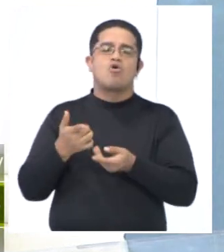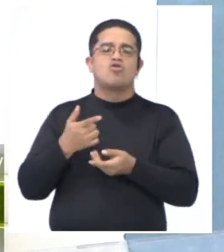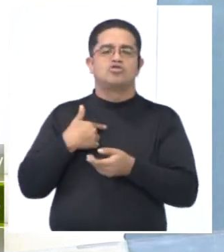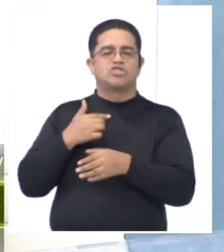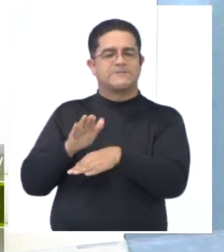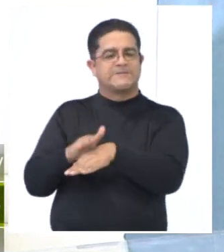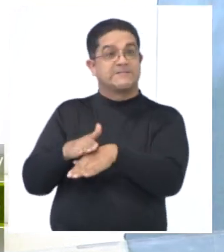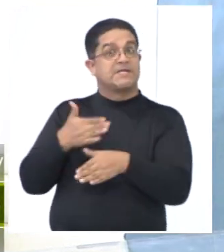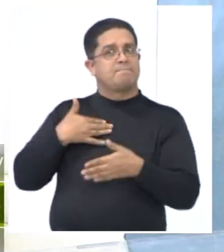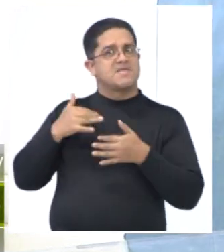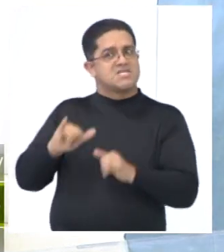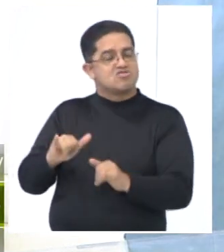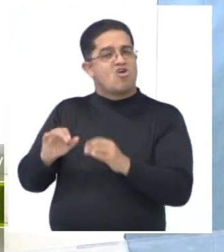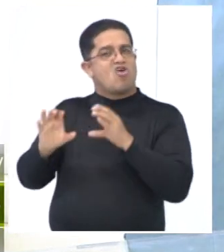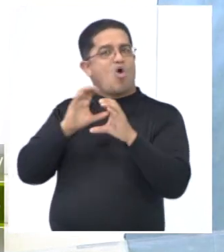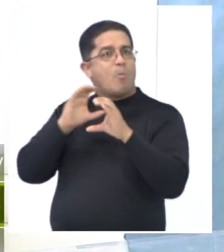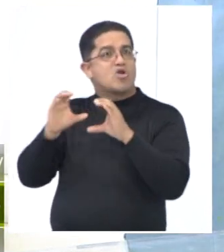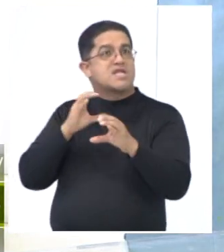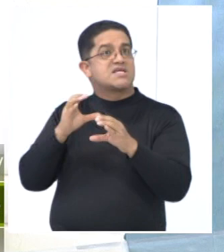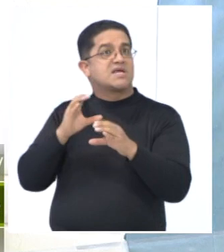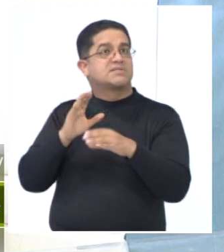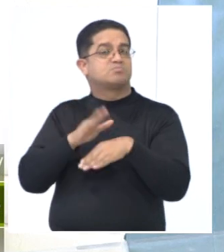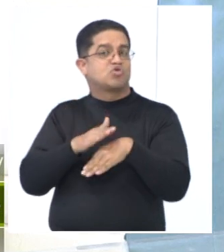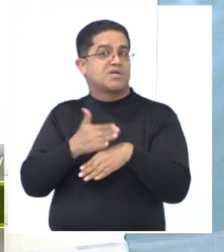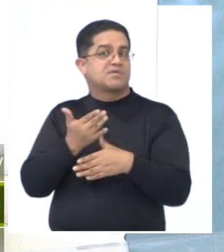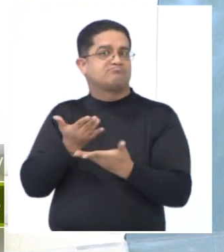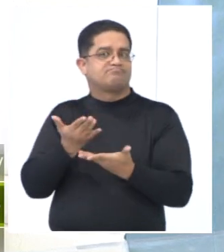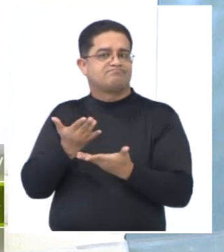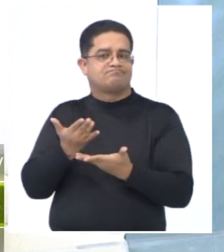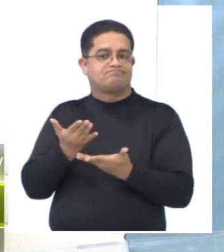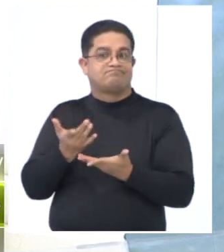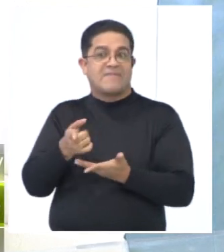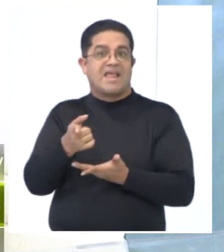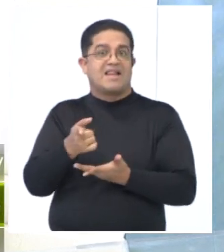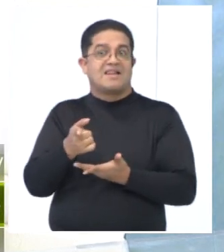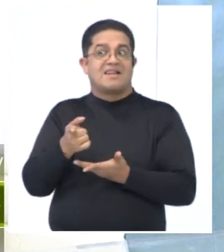más comunicativo, ya que lo que pasa en el colegio no lo expresa?